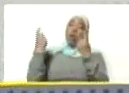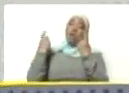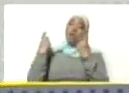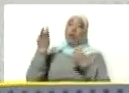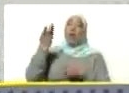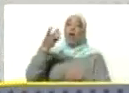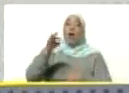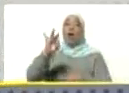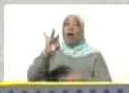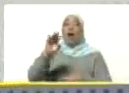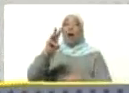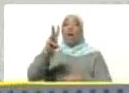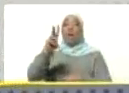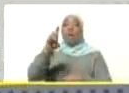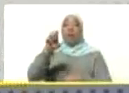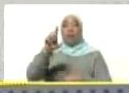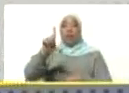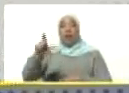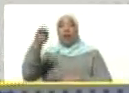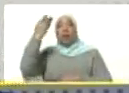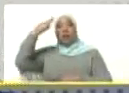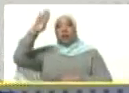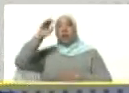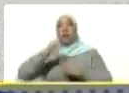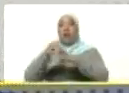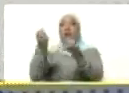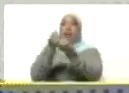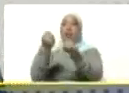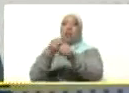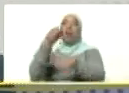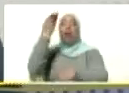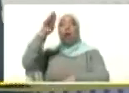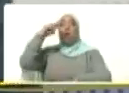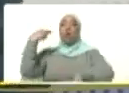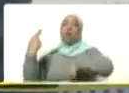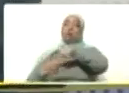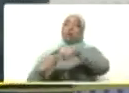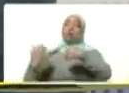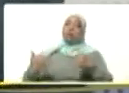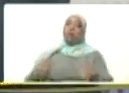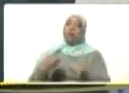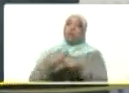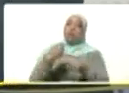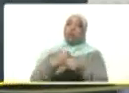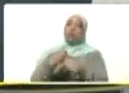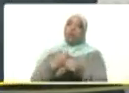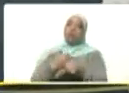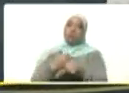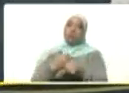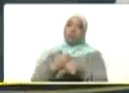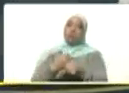work of revolutionary Cuba. Y ese es el trabajo de la Cuba revolucionaria, o la obra de la Cuba revolucionaria.